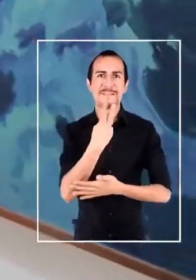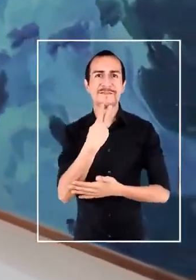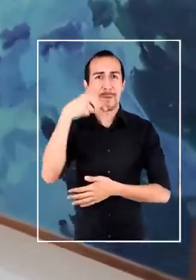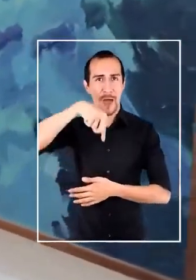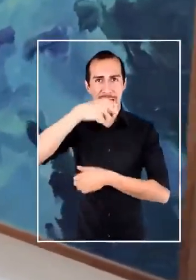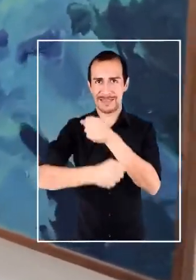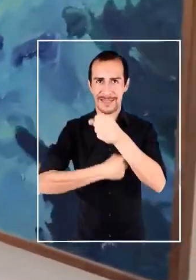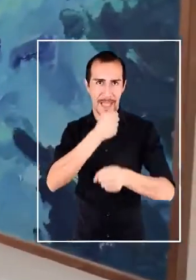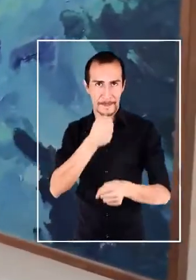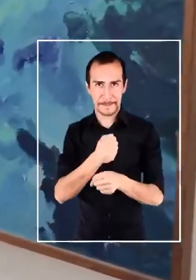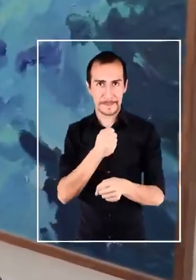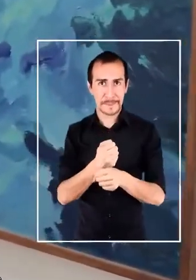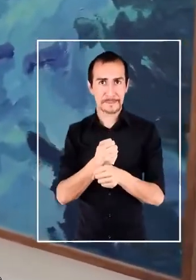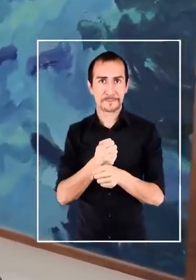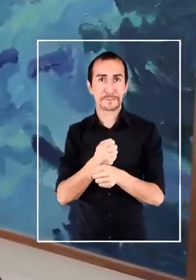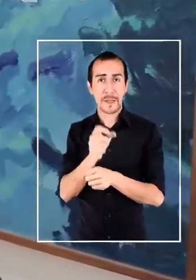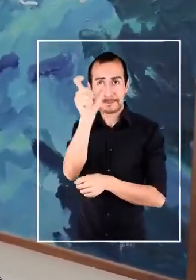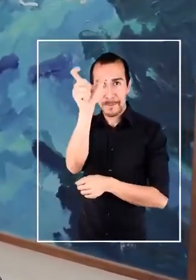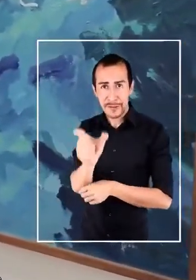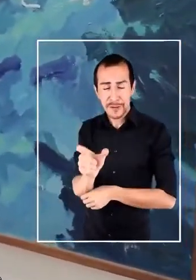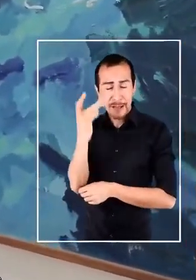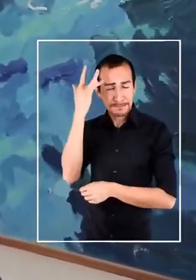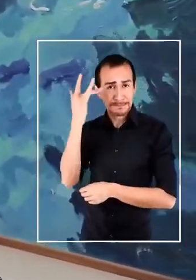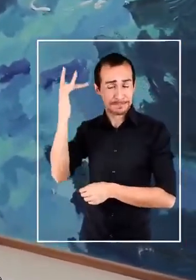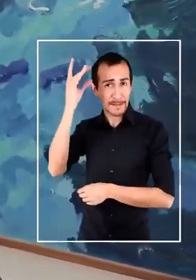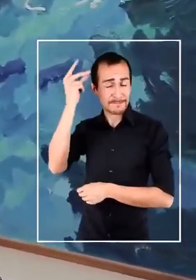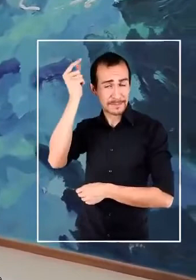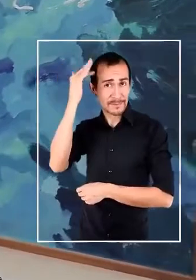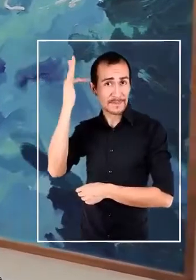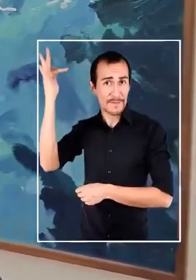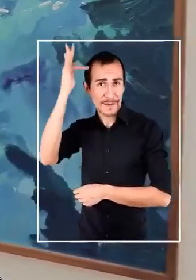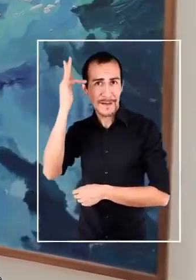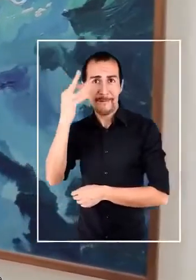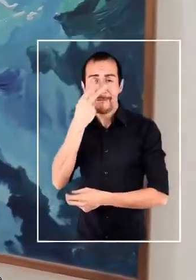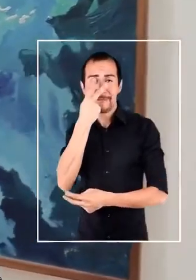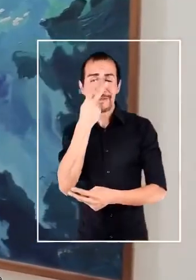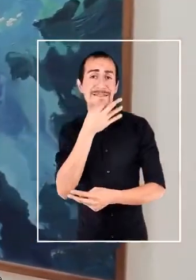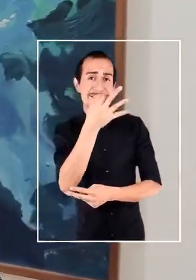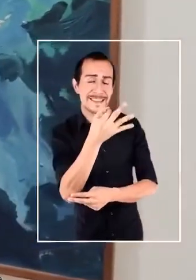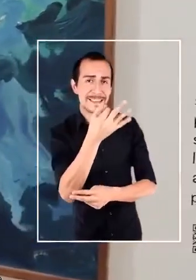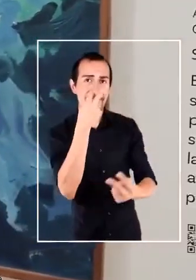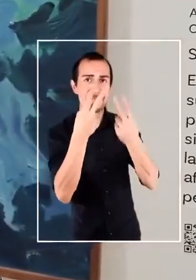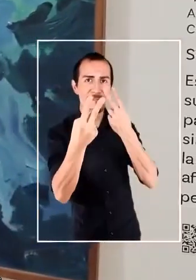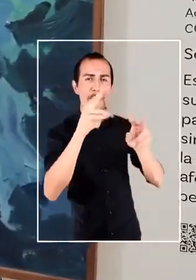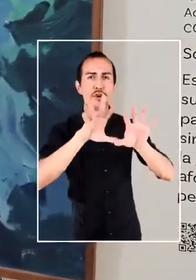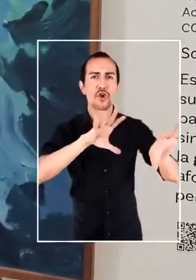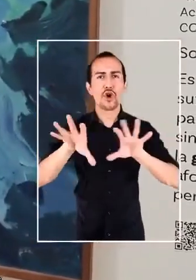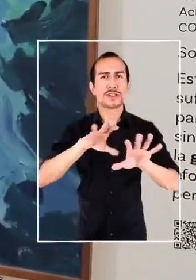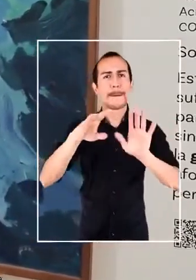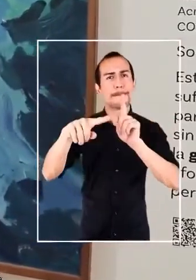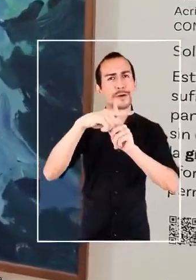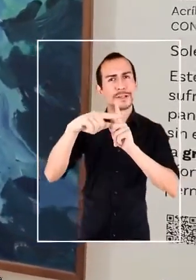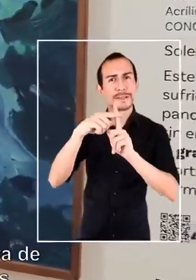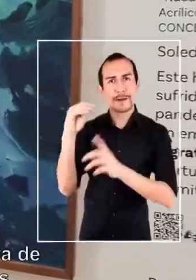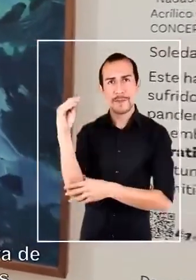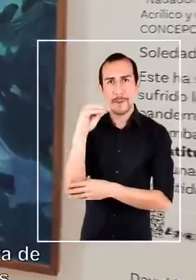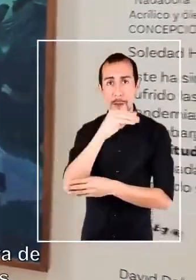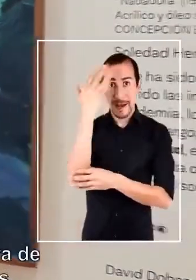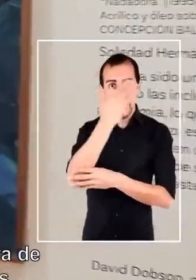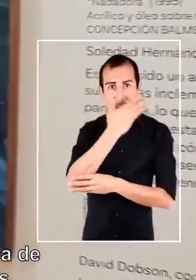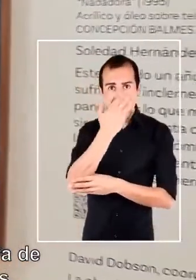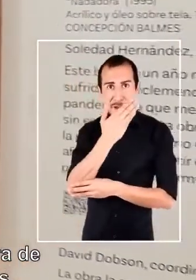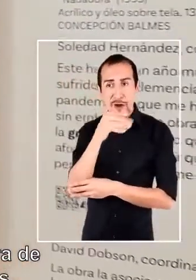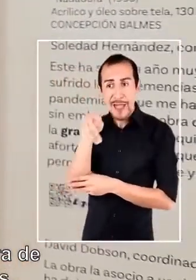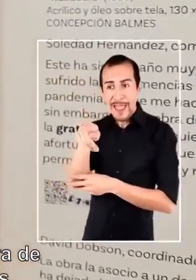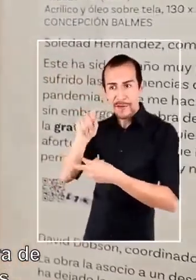año. Pero Taleb dice que si vemos el lado positivo de los cisnes negros, es